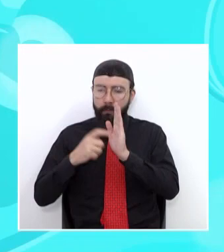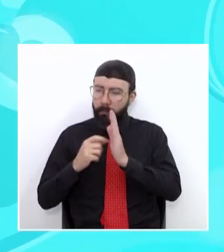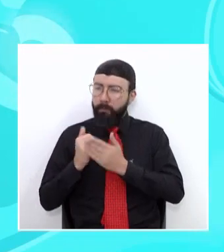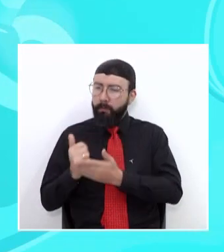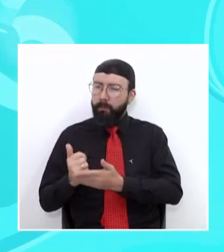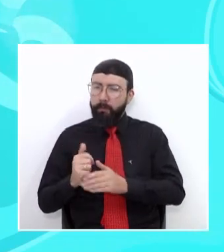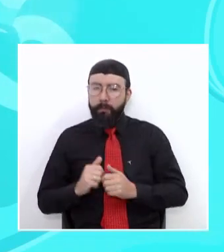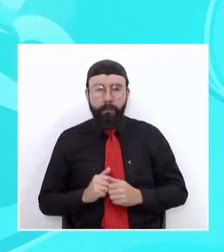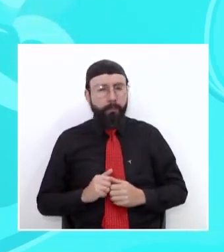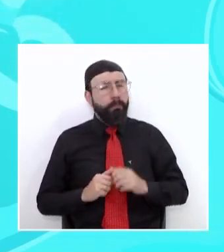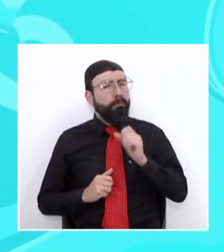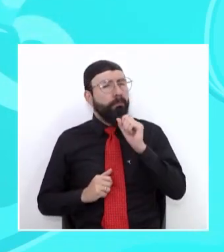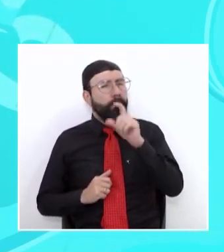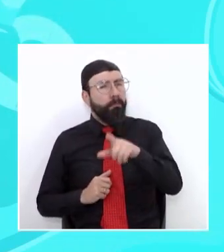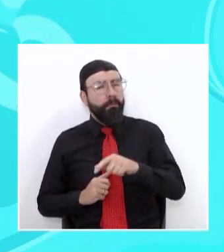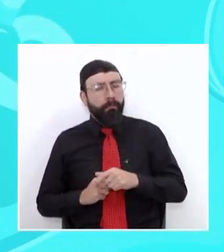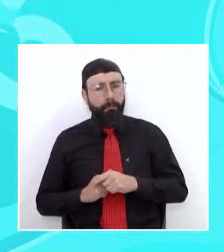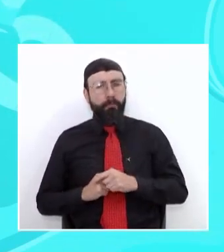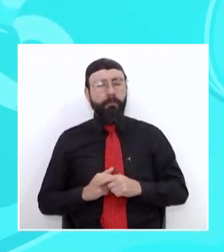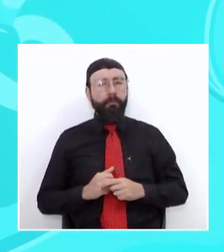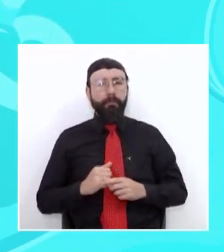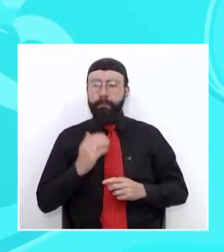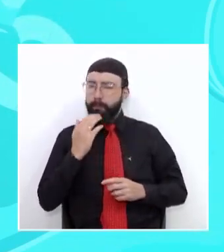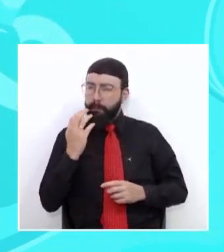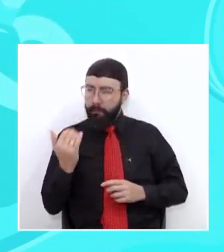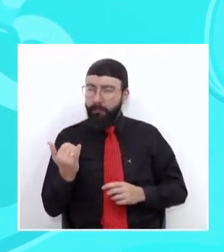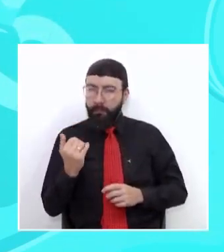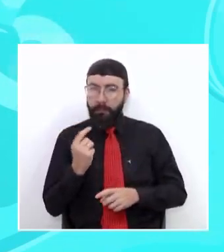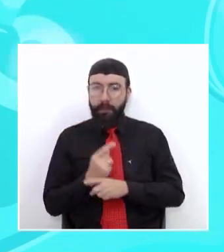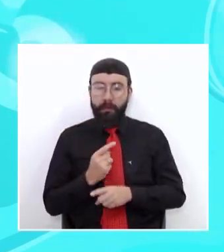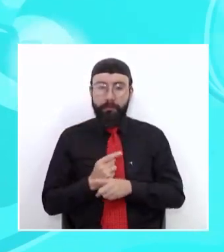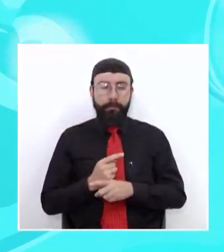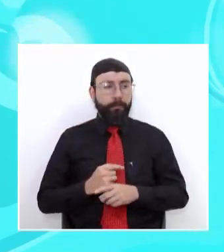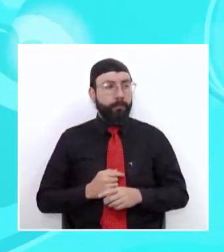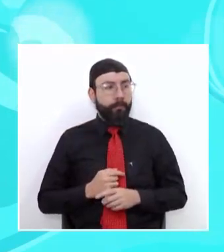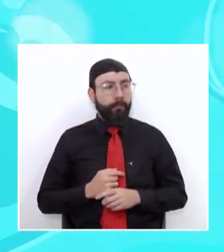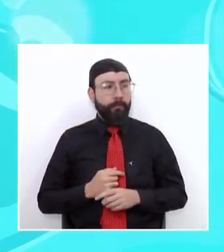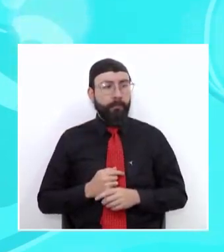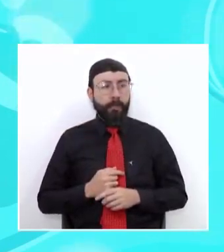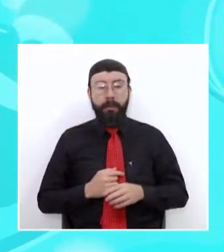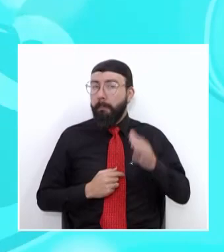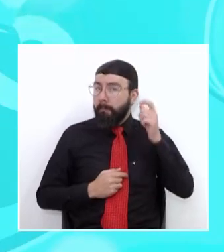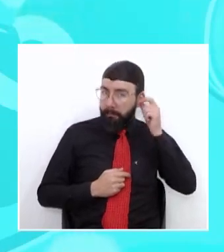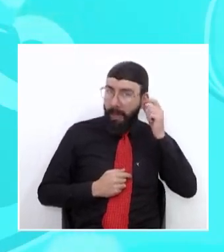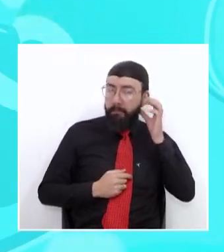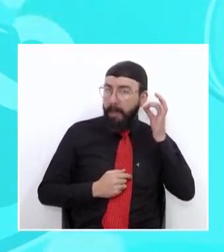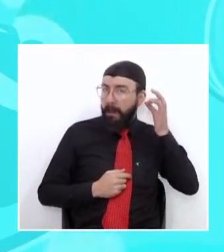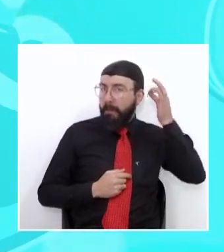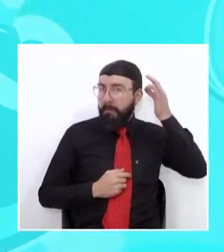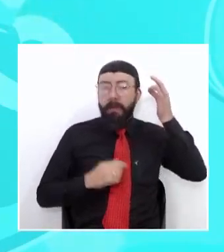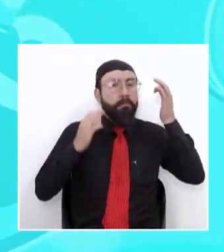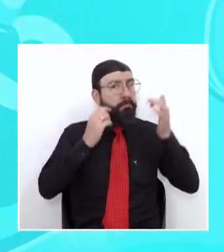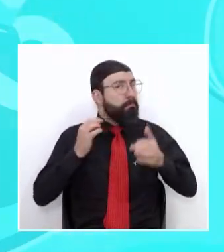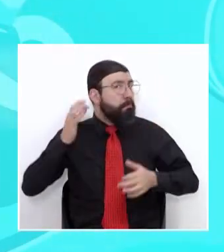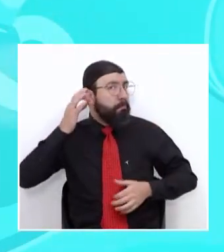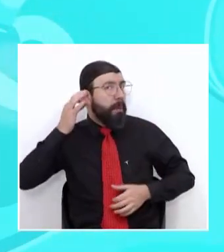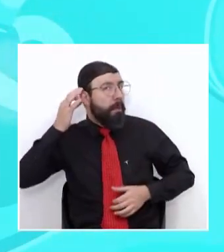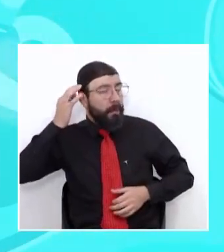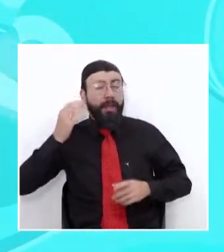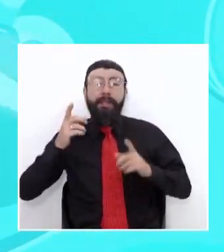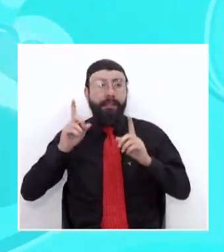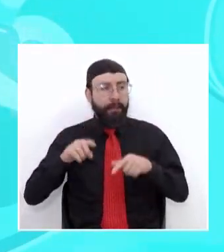una pregunta, el hecho que esto sea bilateral, porque aquí vemos que en la otra